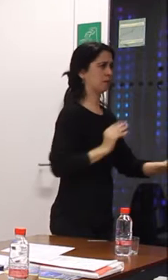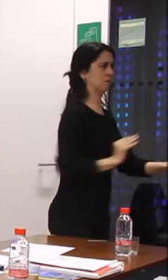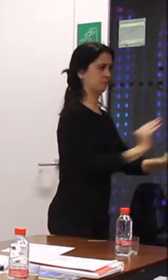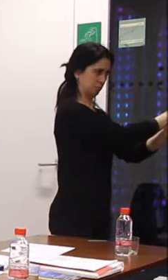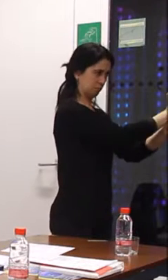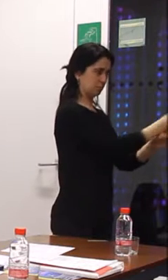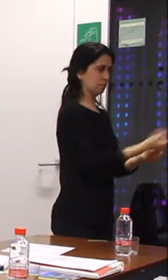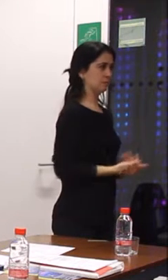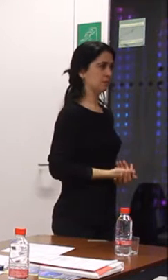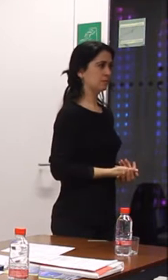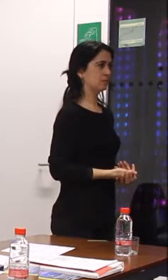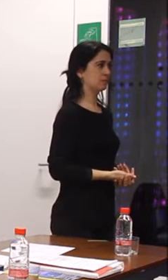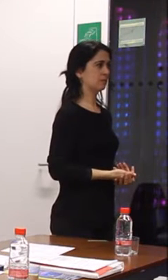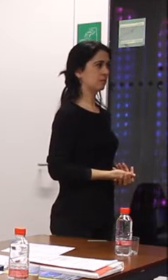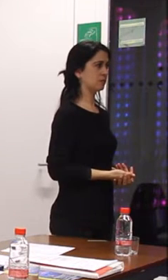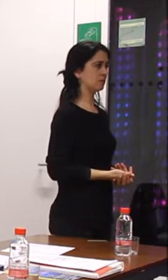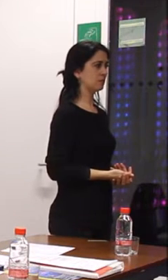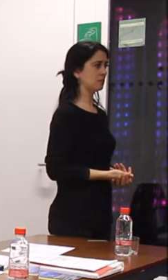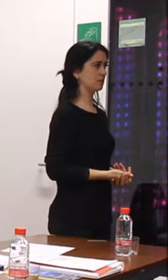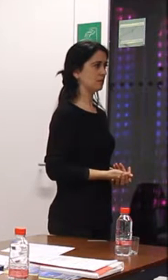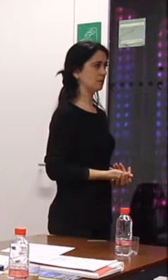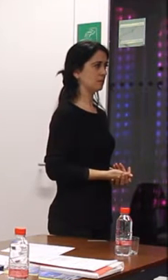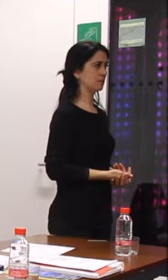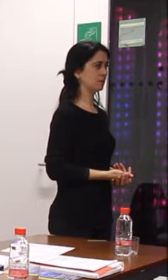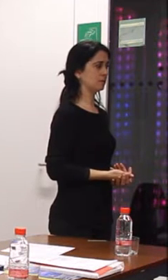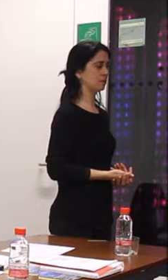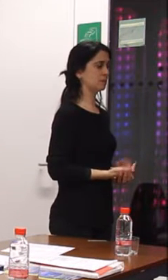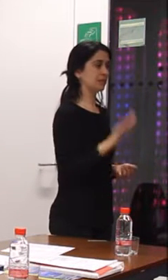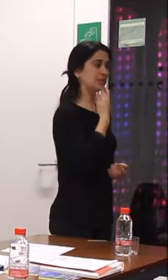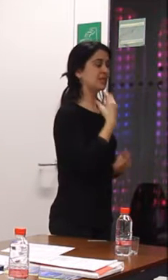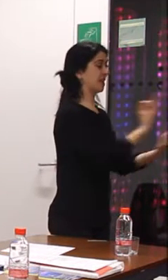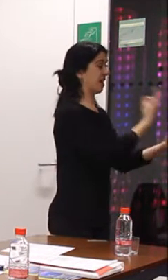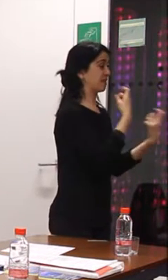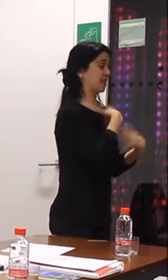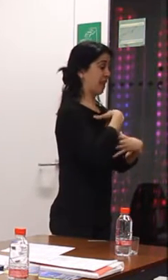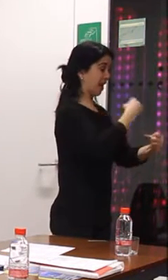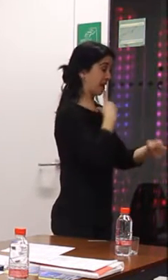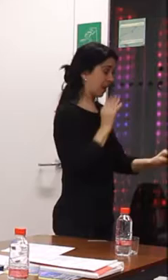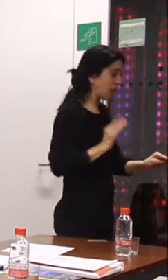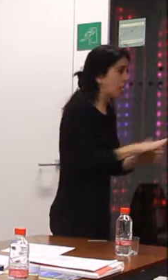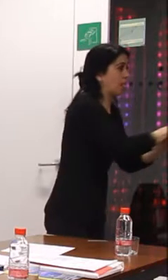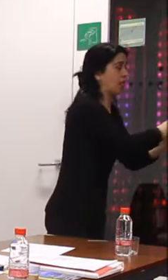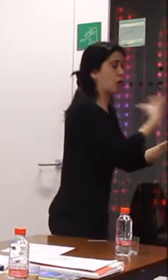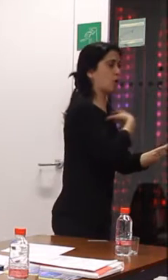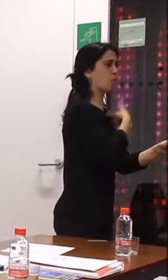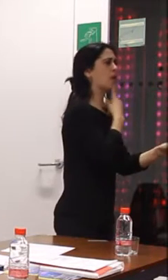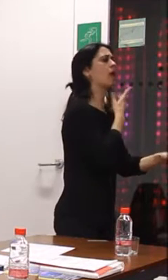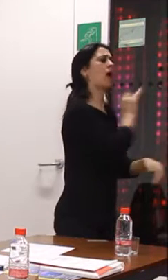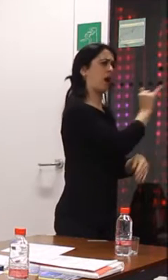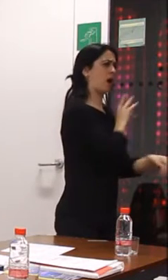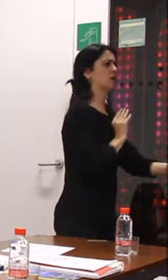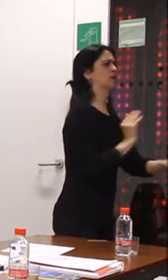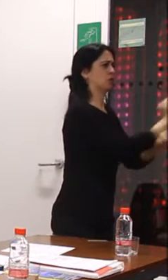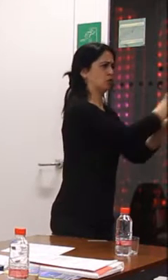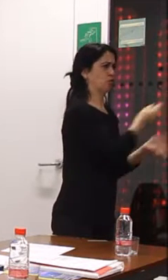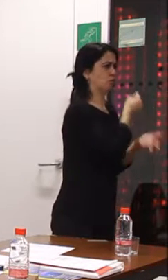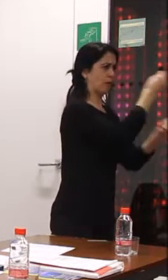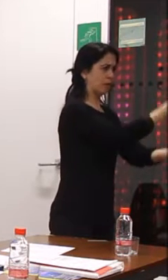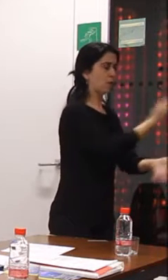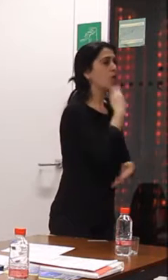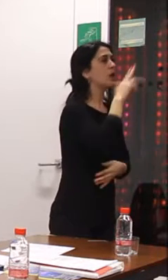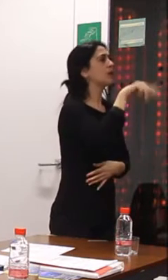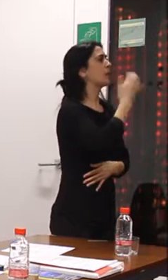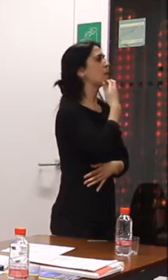necesidades energéticas que no se pueden cubrir. Tarifas sociales, planes de pago, por ejemplo, no cargar